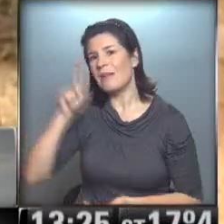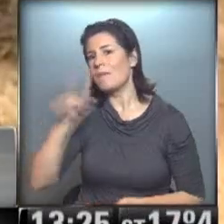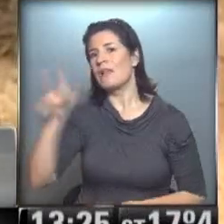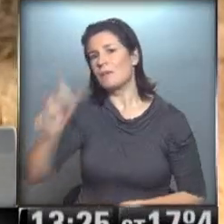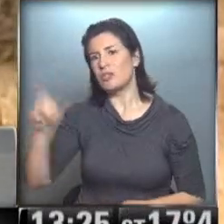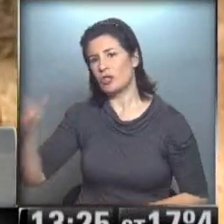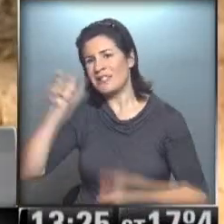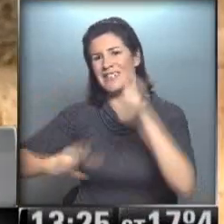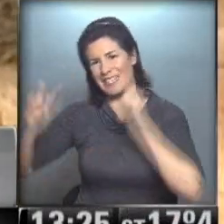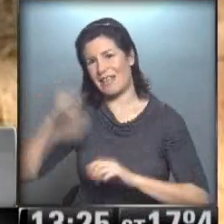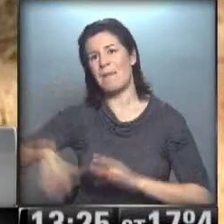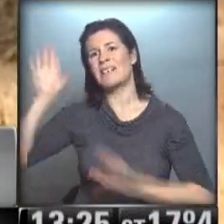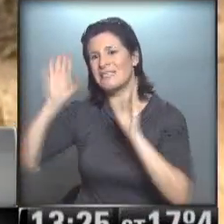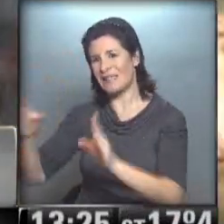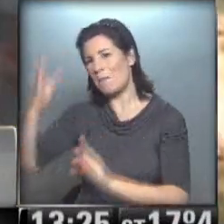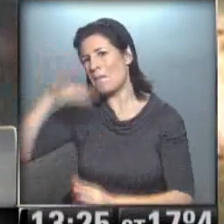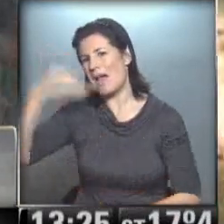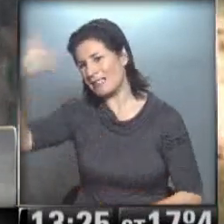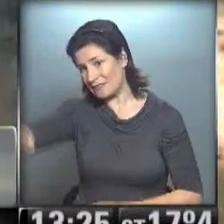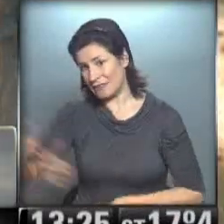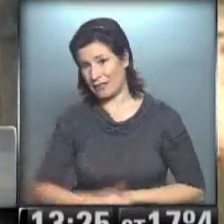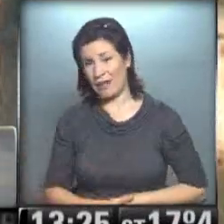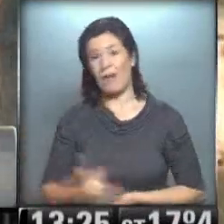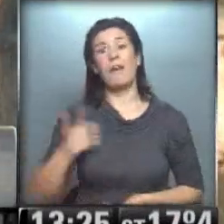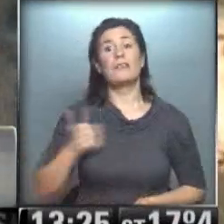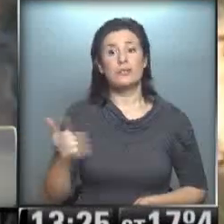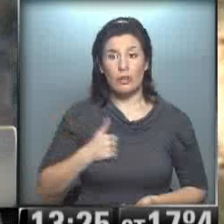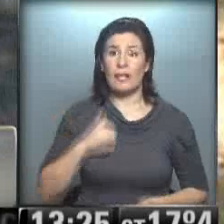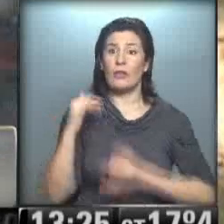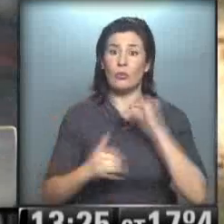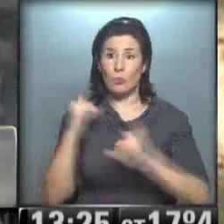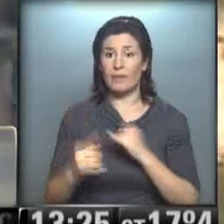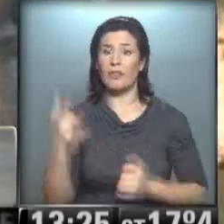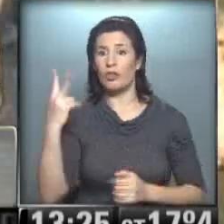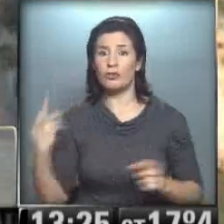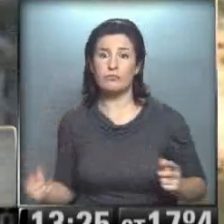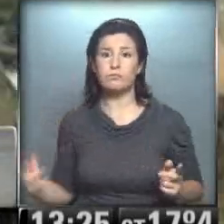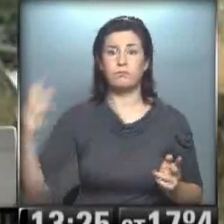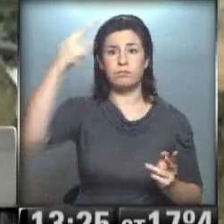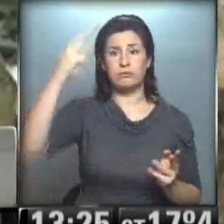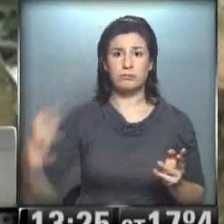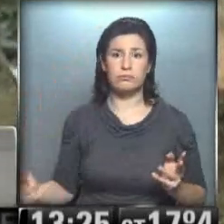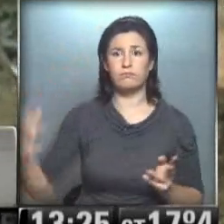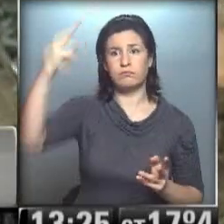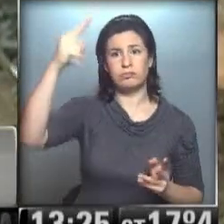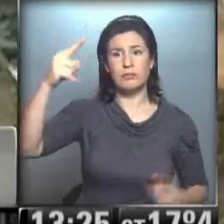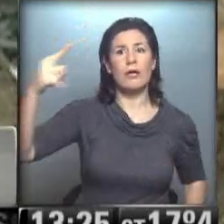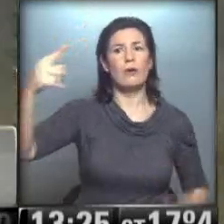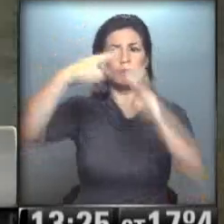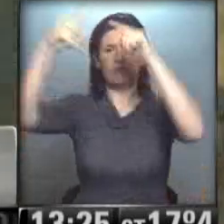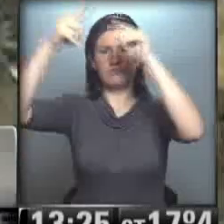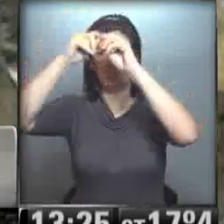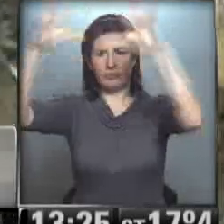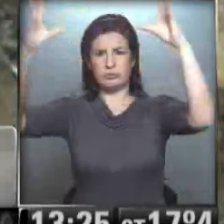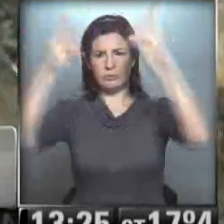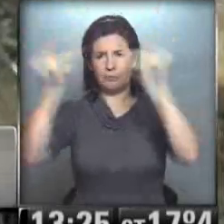del lado palestino. Según informó el ejército en un comunicado, dos de los cohetes fueron interceptados por el sistema antimisiles y los restantes cayeron